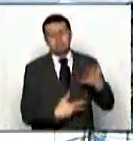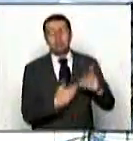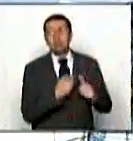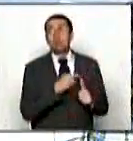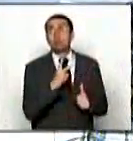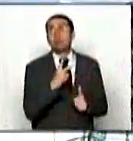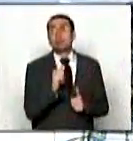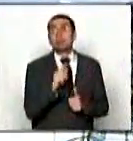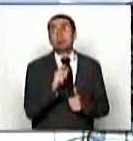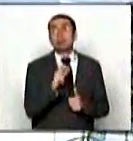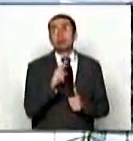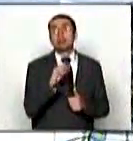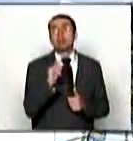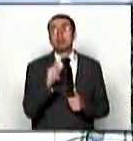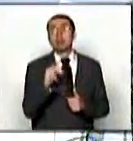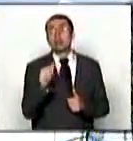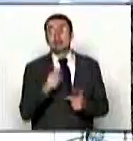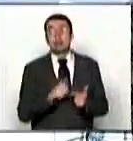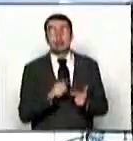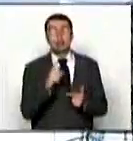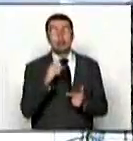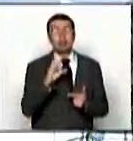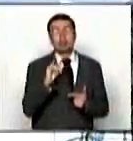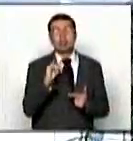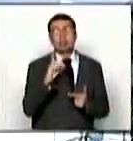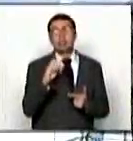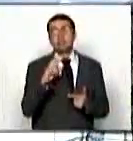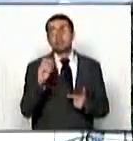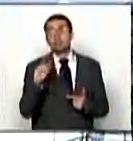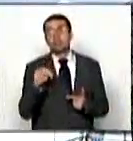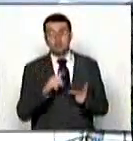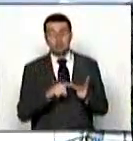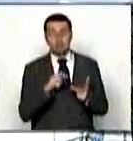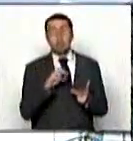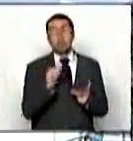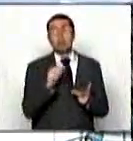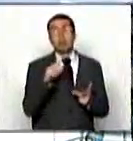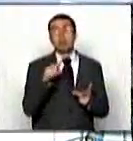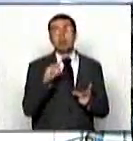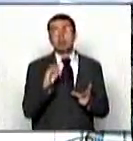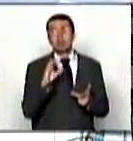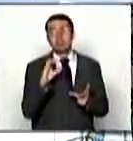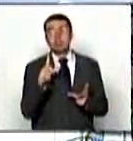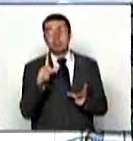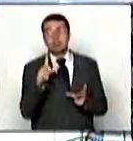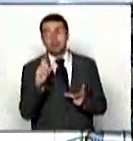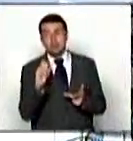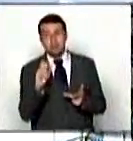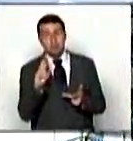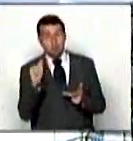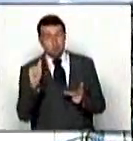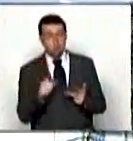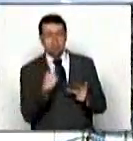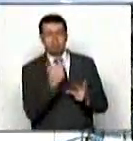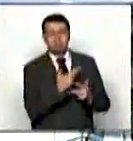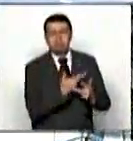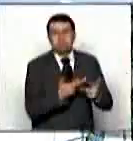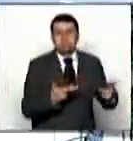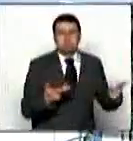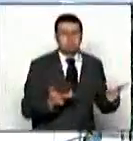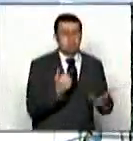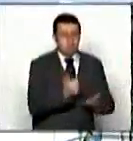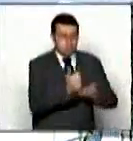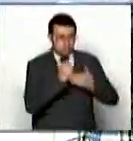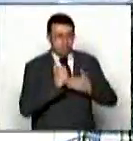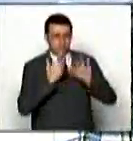valeriana, el cidrón, la pasiflora, cosas que actúan sobre el sistema nervioso que en ninguna parte del mundo, en ningún país